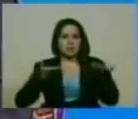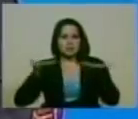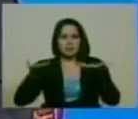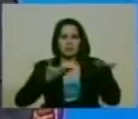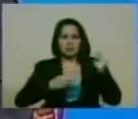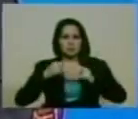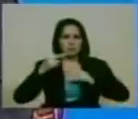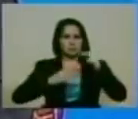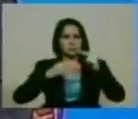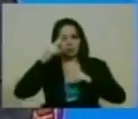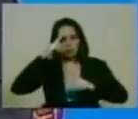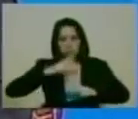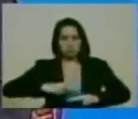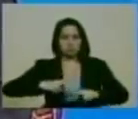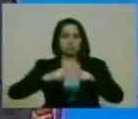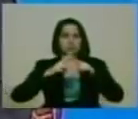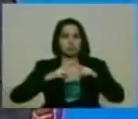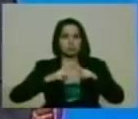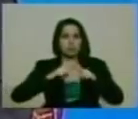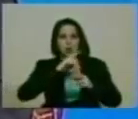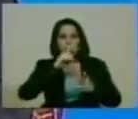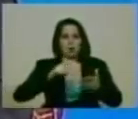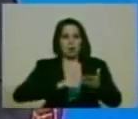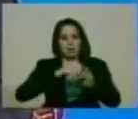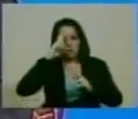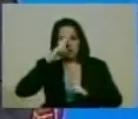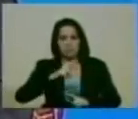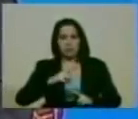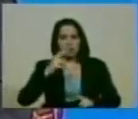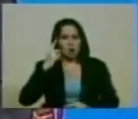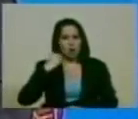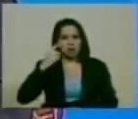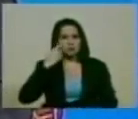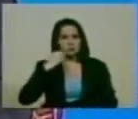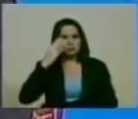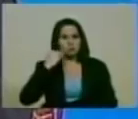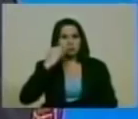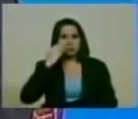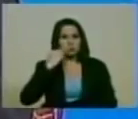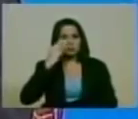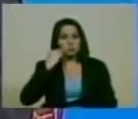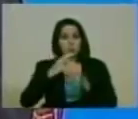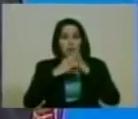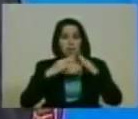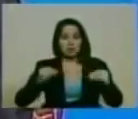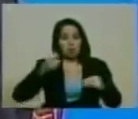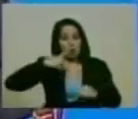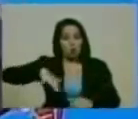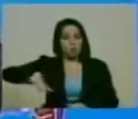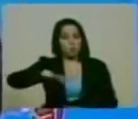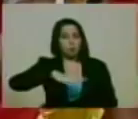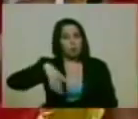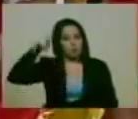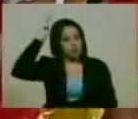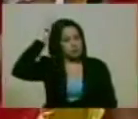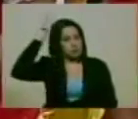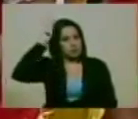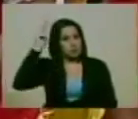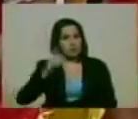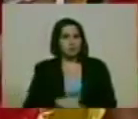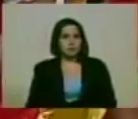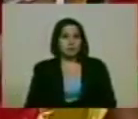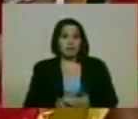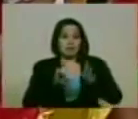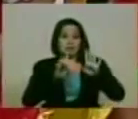infraestructura dignos y con pleno respeto a las tradiciones y costumbres de los pueblos indígenas. Seis